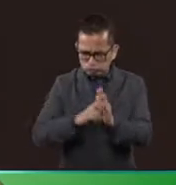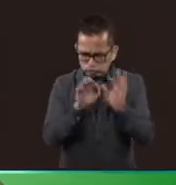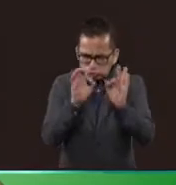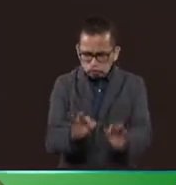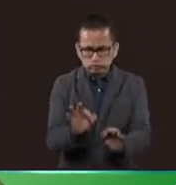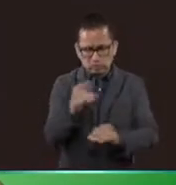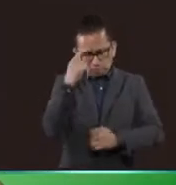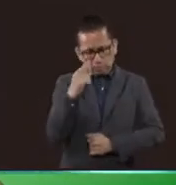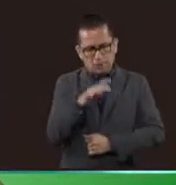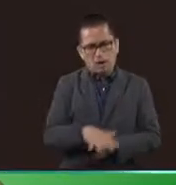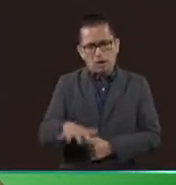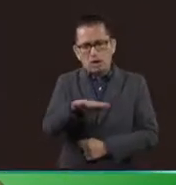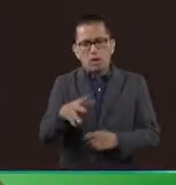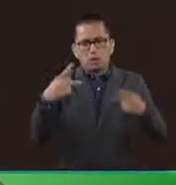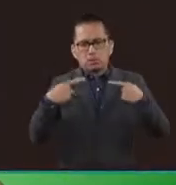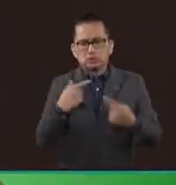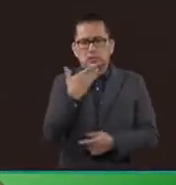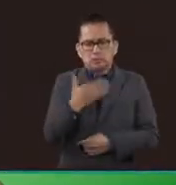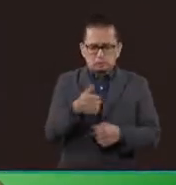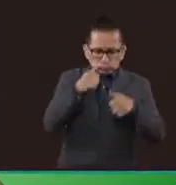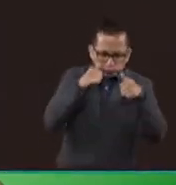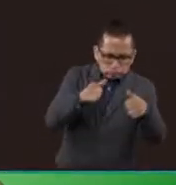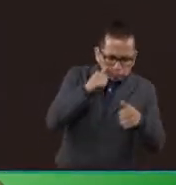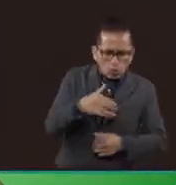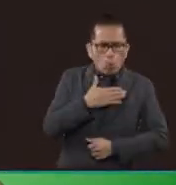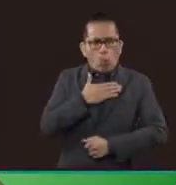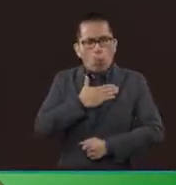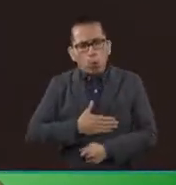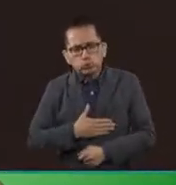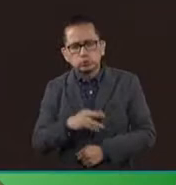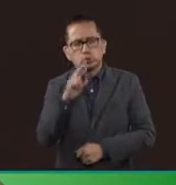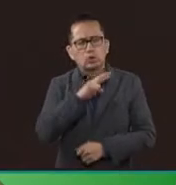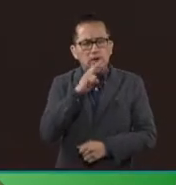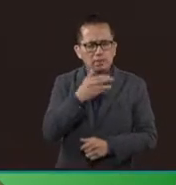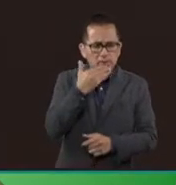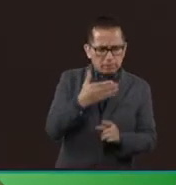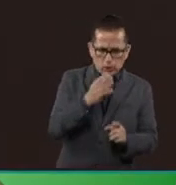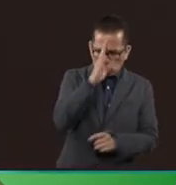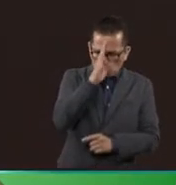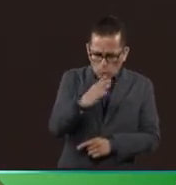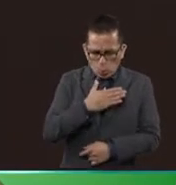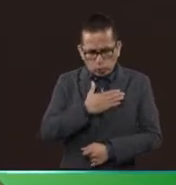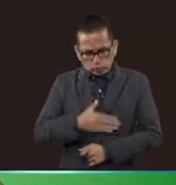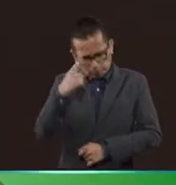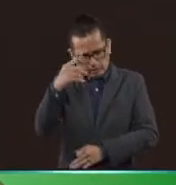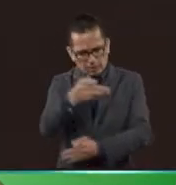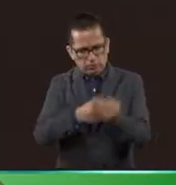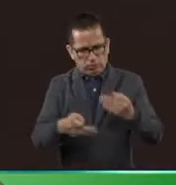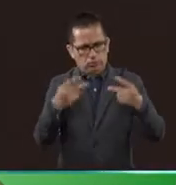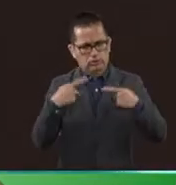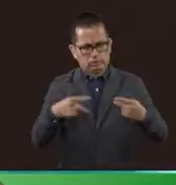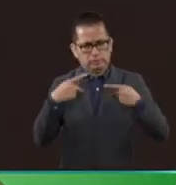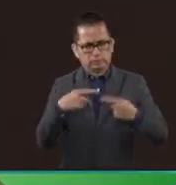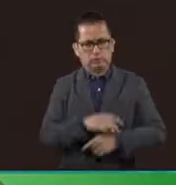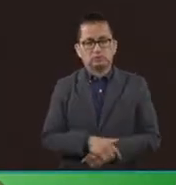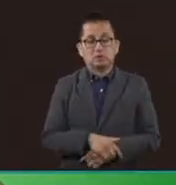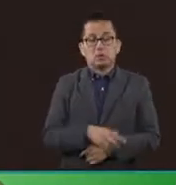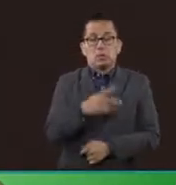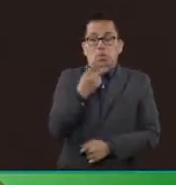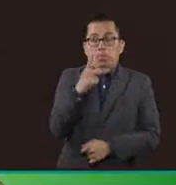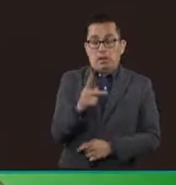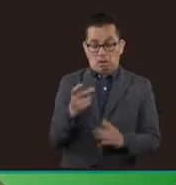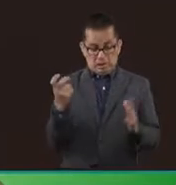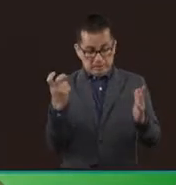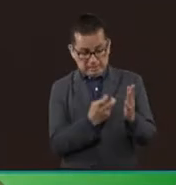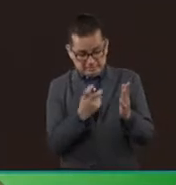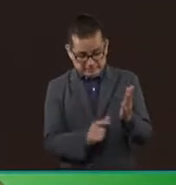expedita Imparcial y con miras a la a la realidad del ciudadano sin embargo la reforma judicial